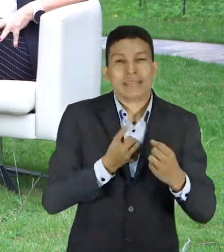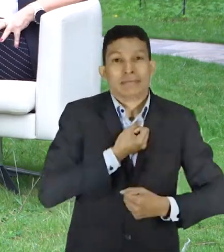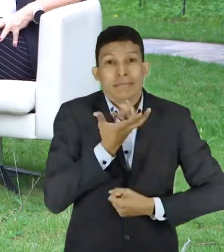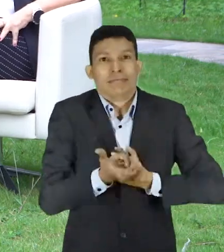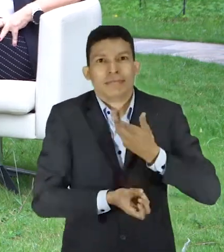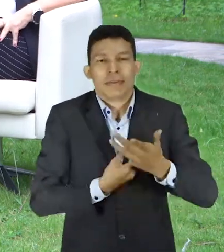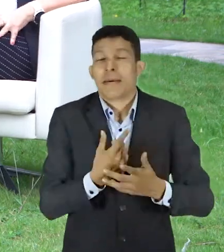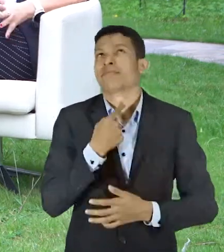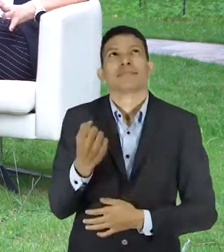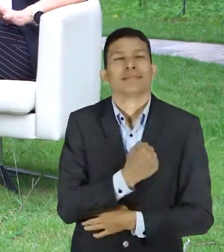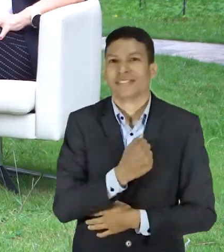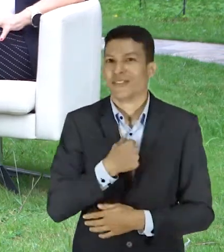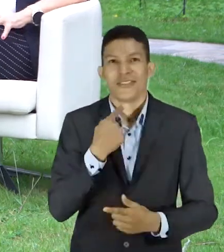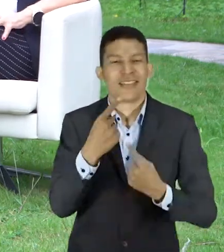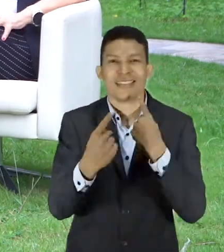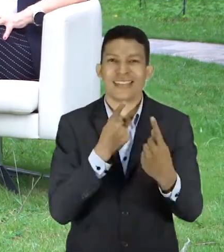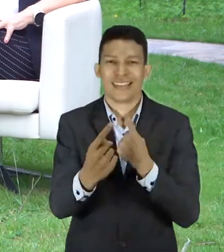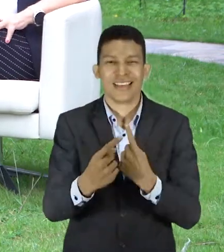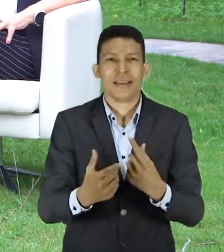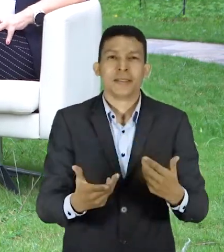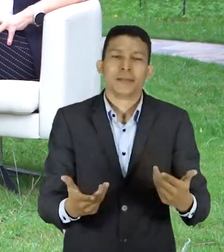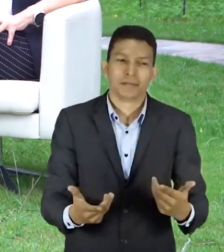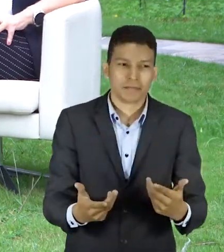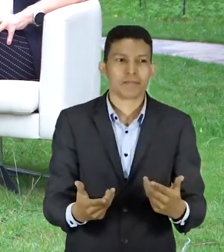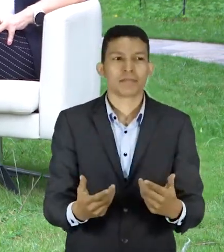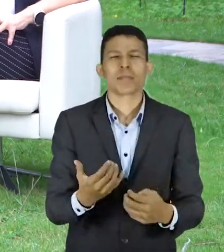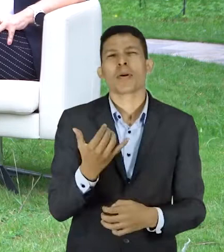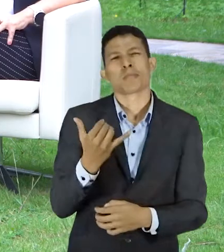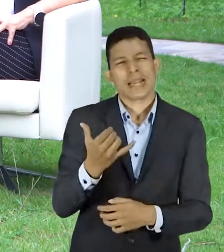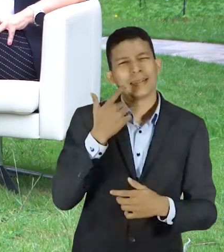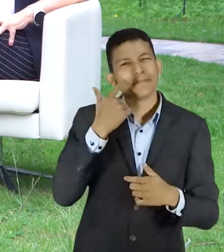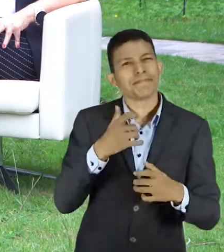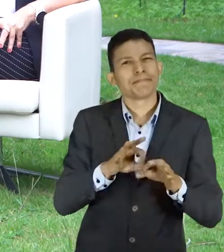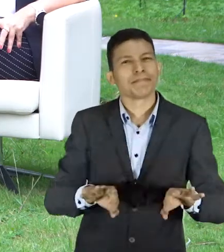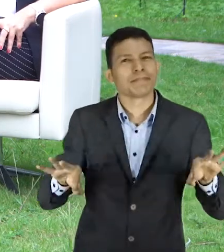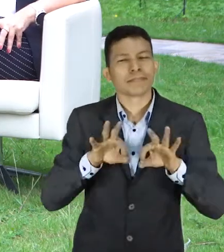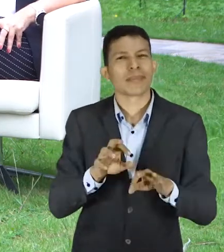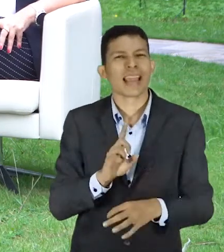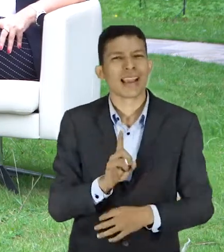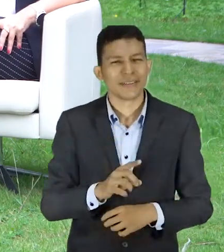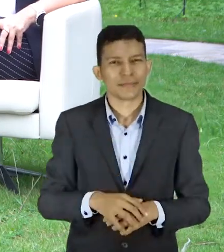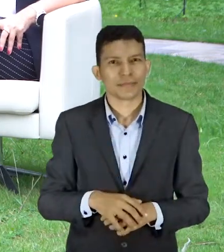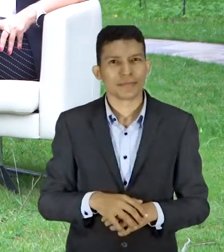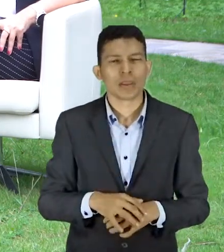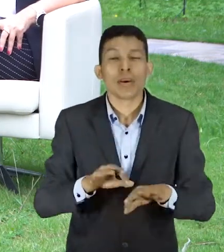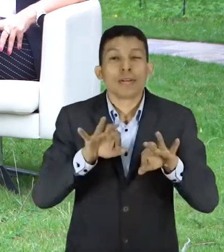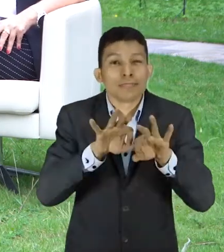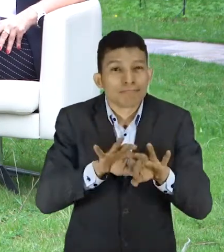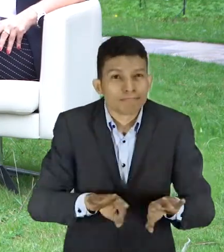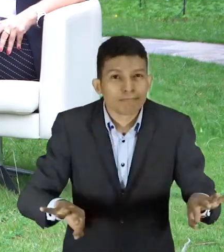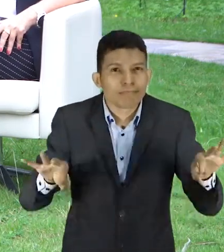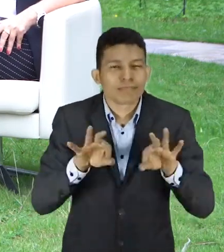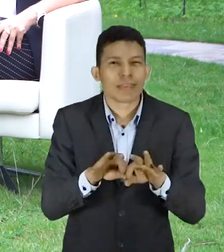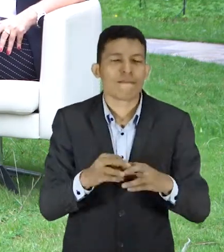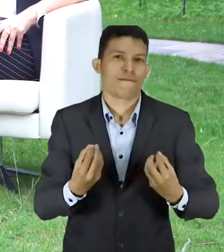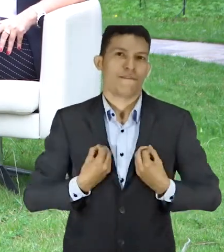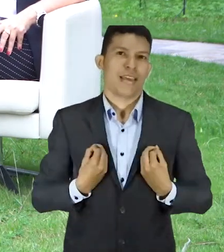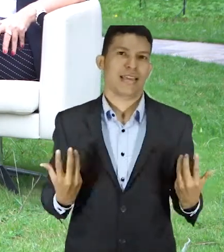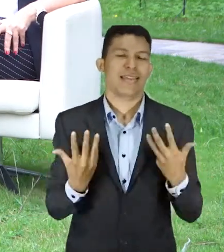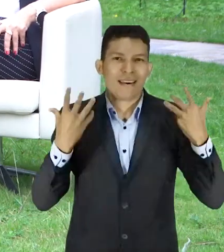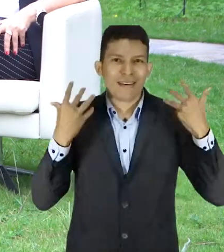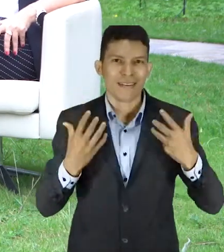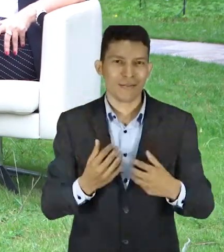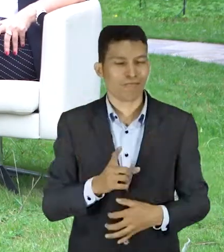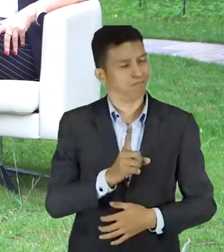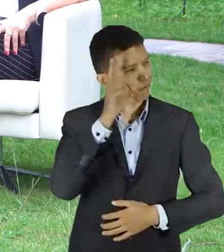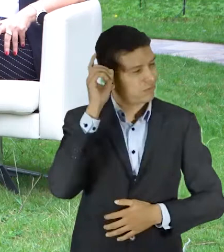encanta, no, y que a mí me encanta hablar. Ha dicho algo muy importante y es que lo importante es vivir. A mí eso